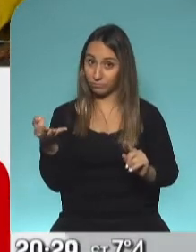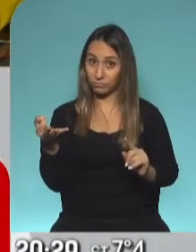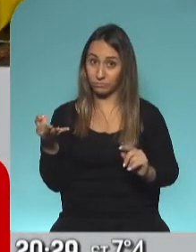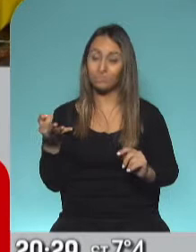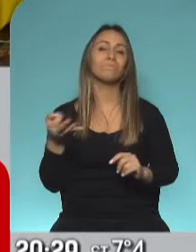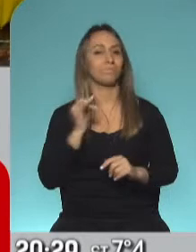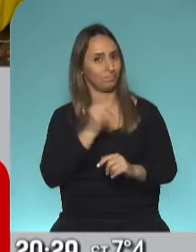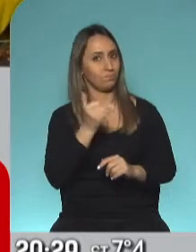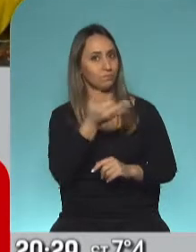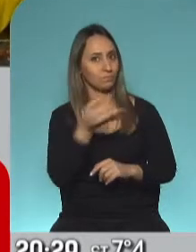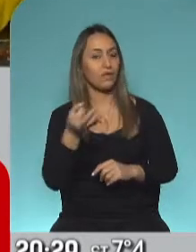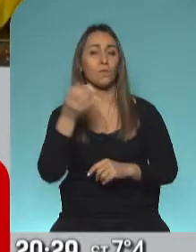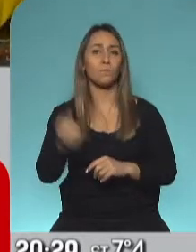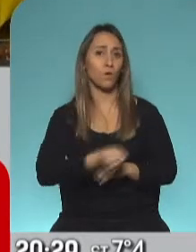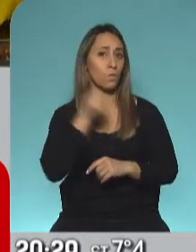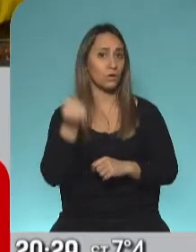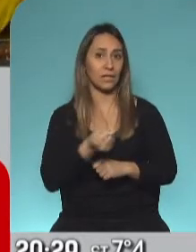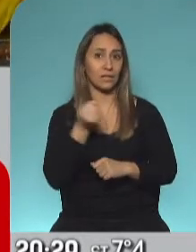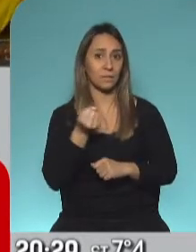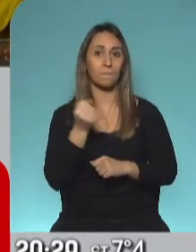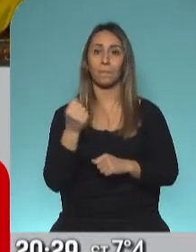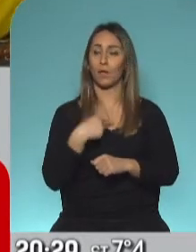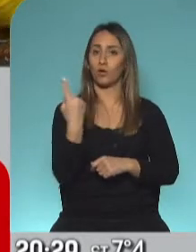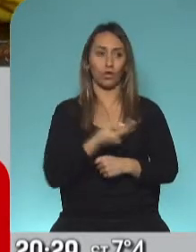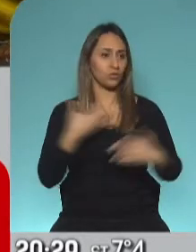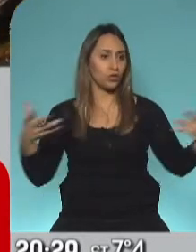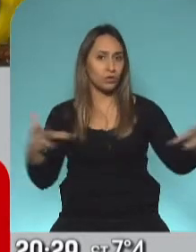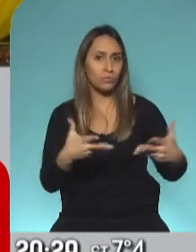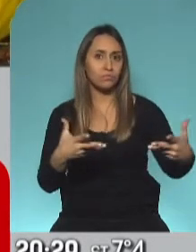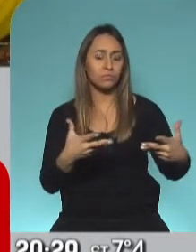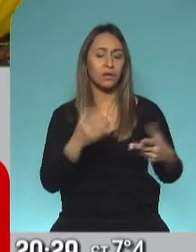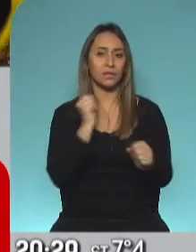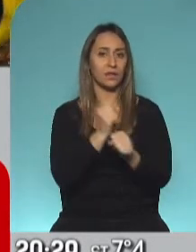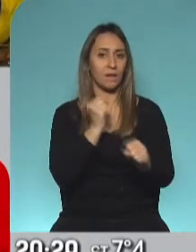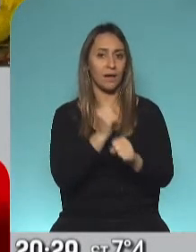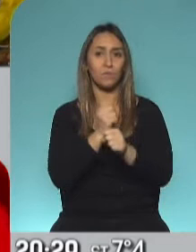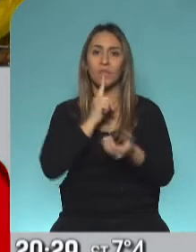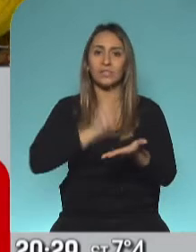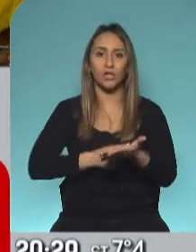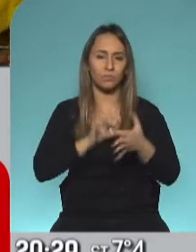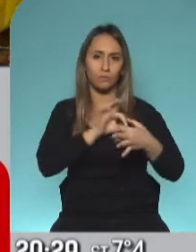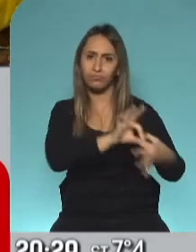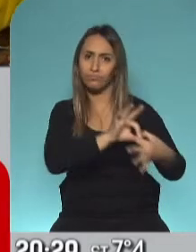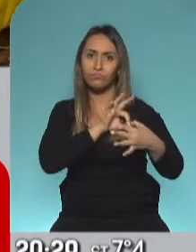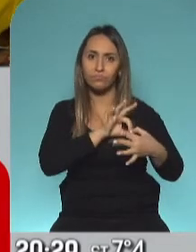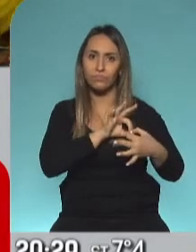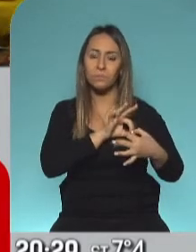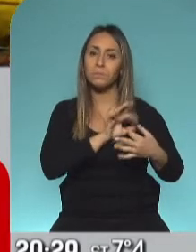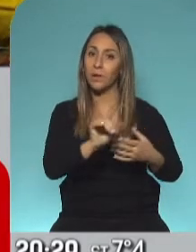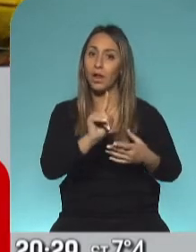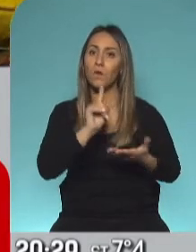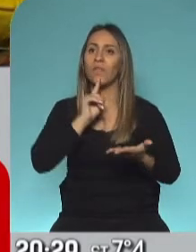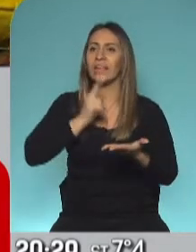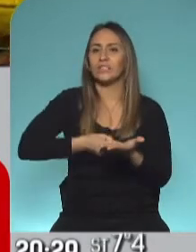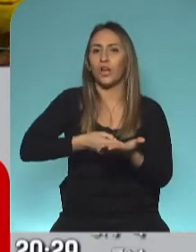definitivamente es muy importante que trabajemos y que tomemos decisiones de manera coordinada pero eso no significa que las decisiones